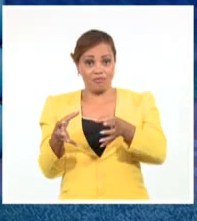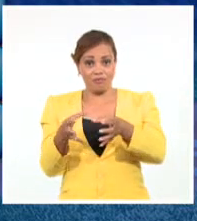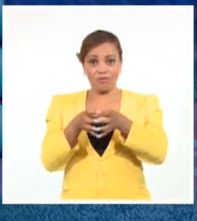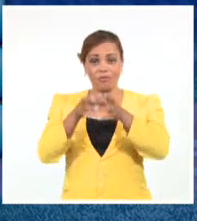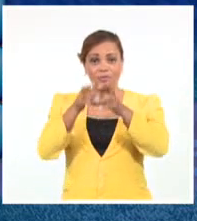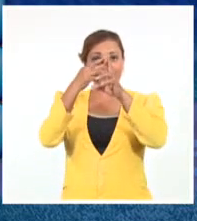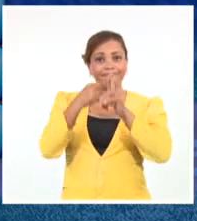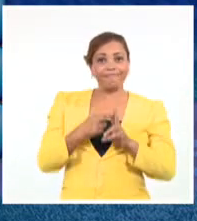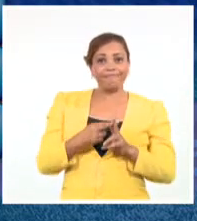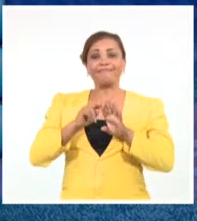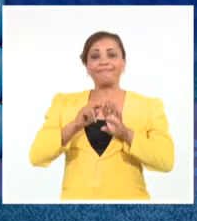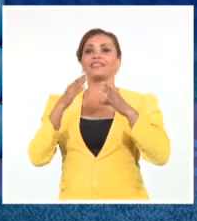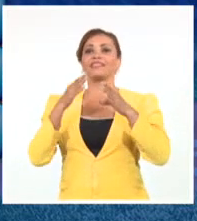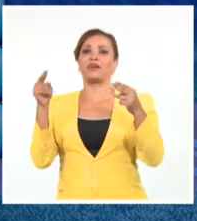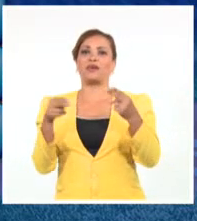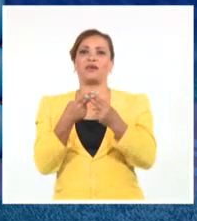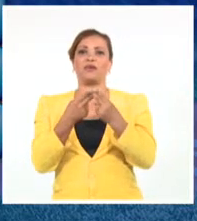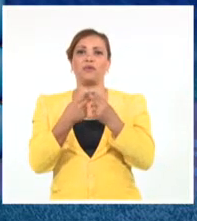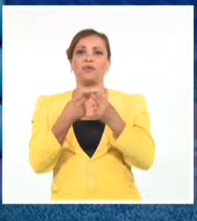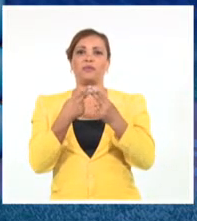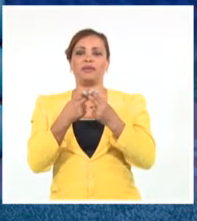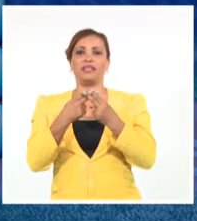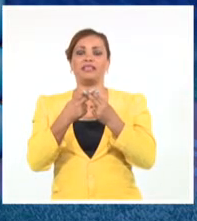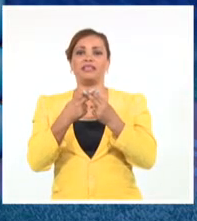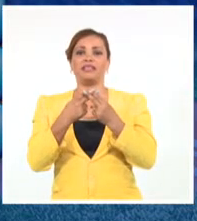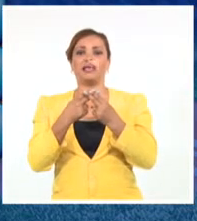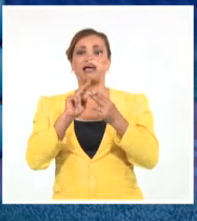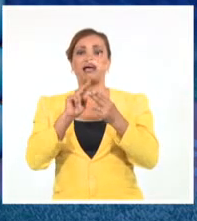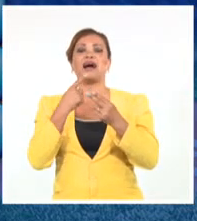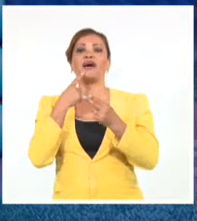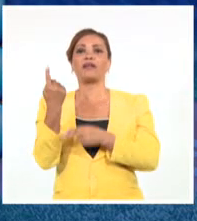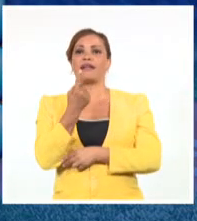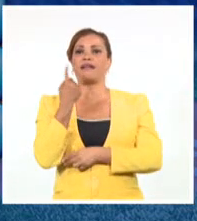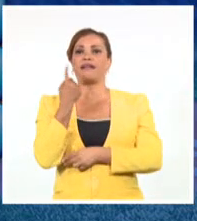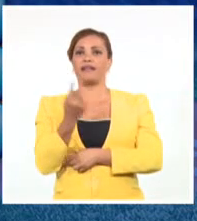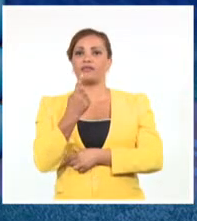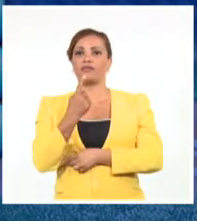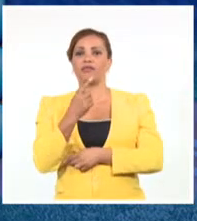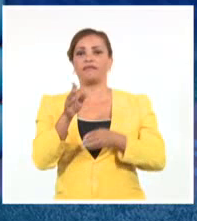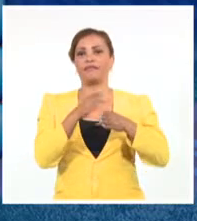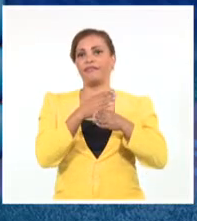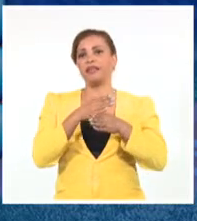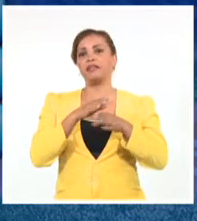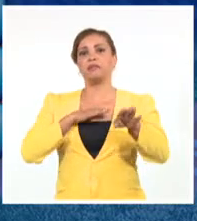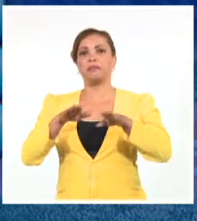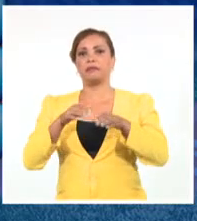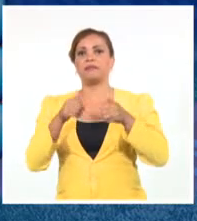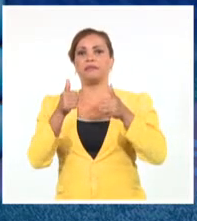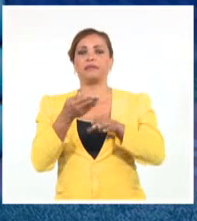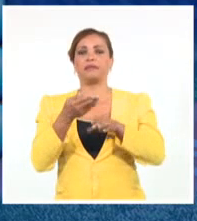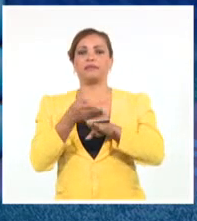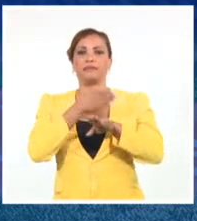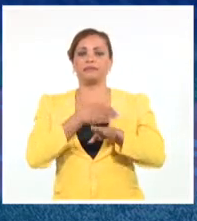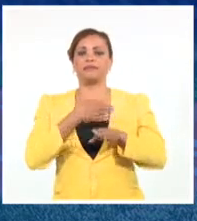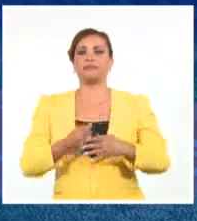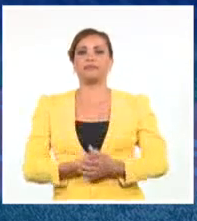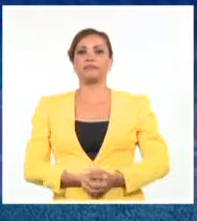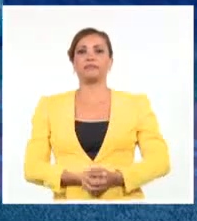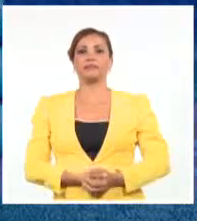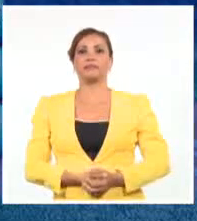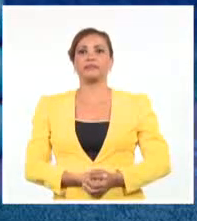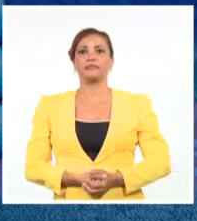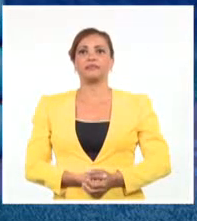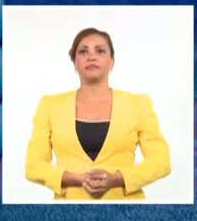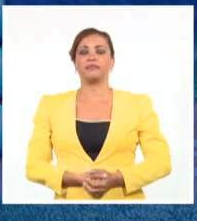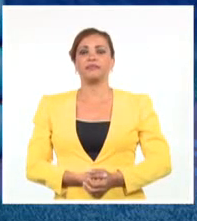Darían Palma, Alex Kemmer Sánchez, Dailier Peña, Yunieski Larduet, el ya mencionado Raico Santos y Denis Laza. Por último,